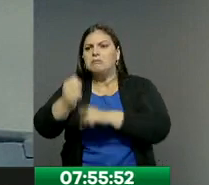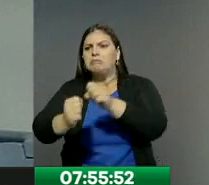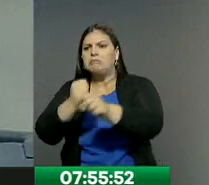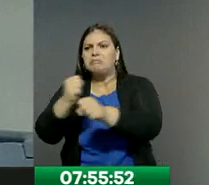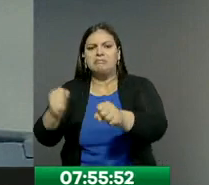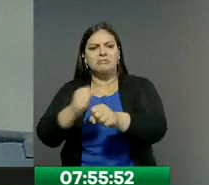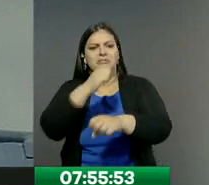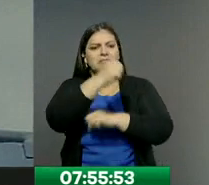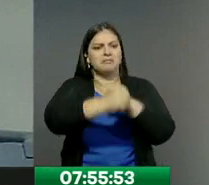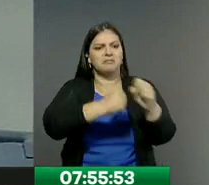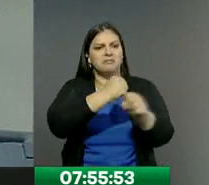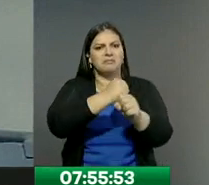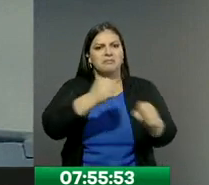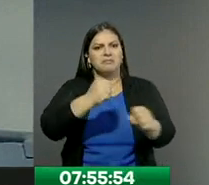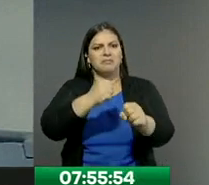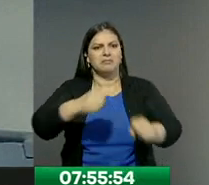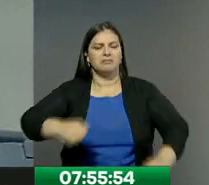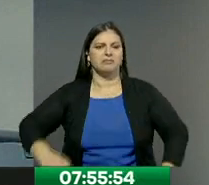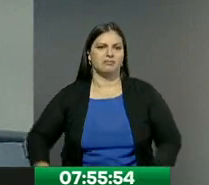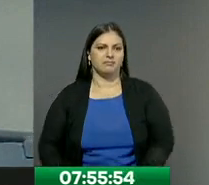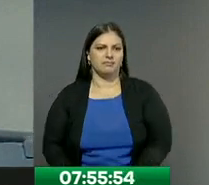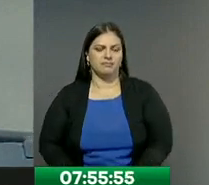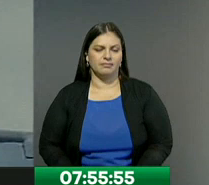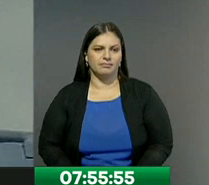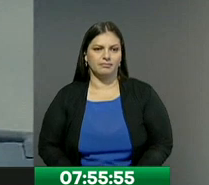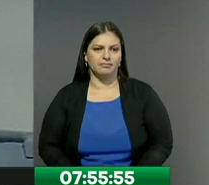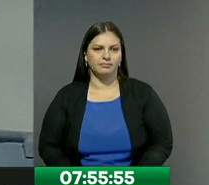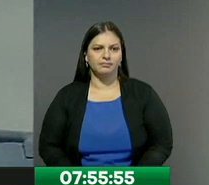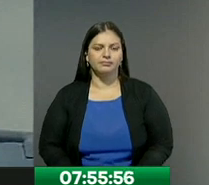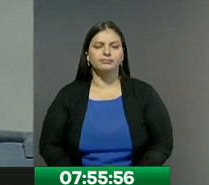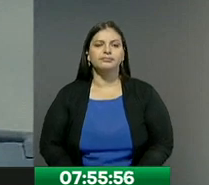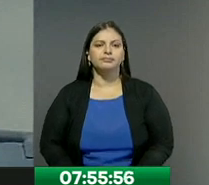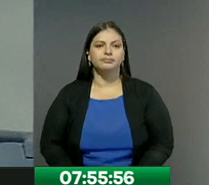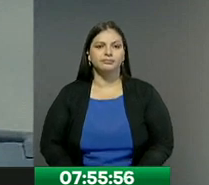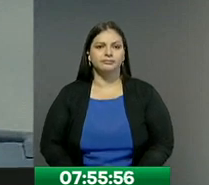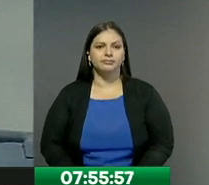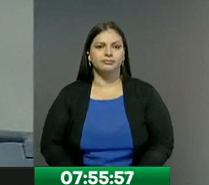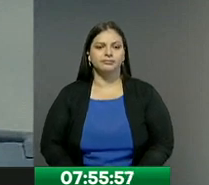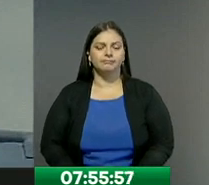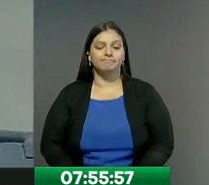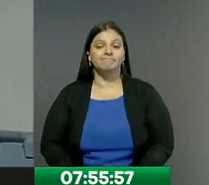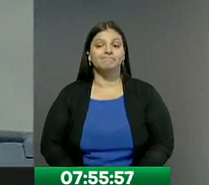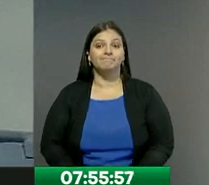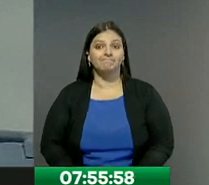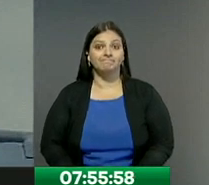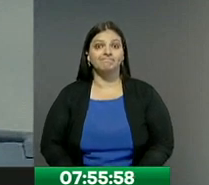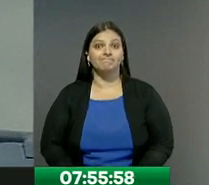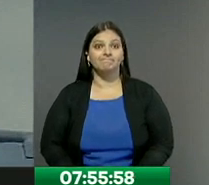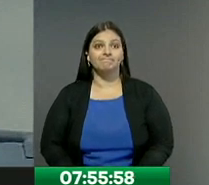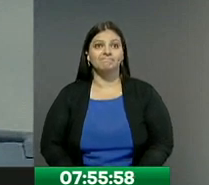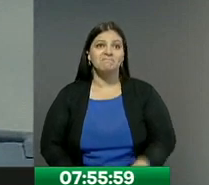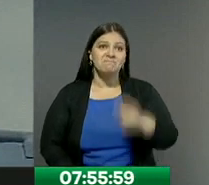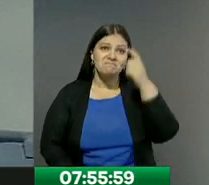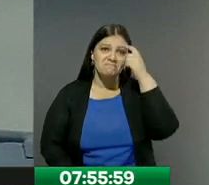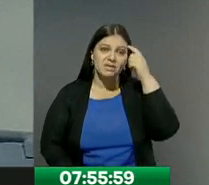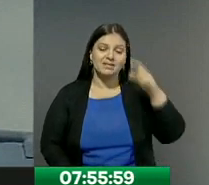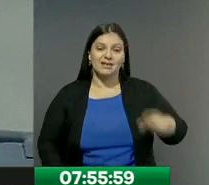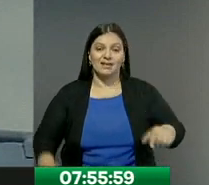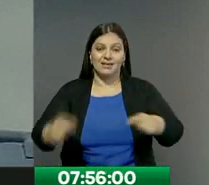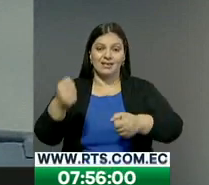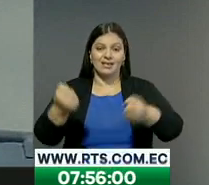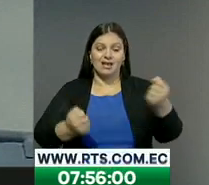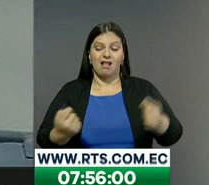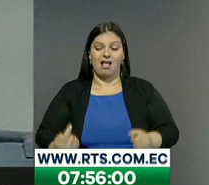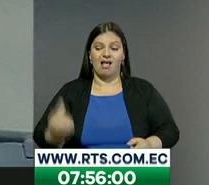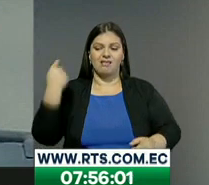esto, ¿no? Toda estartalada y que involucra un peligro constante porque esto puede caer y puede afectar